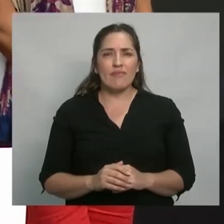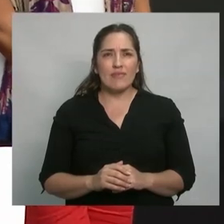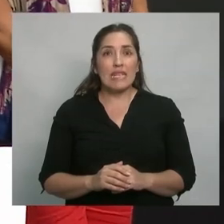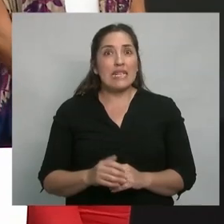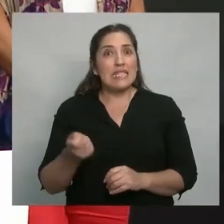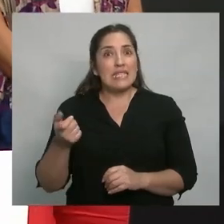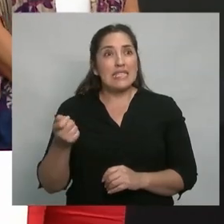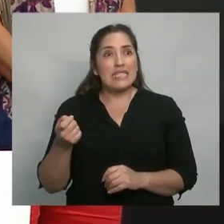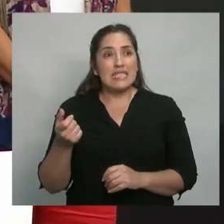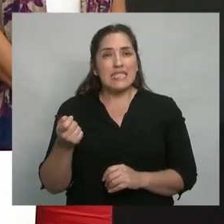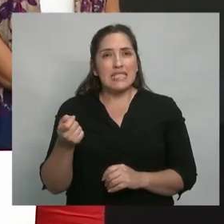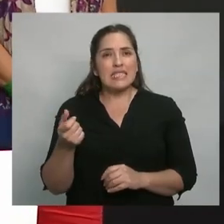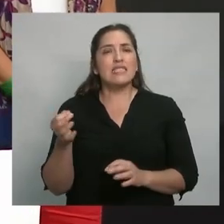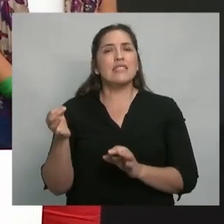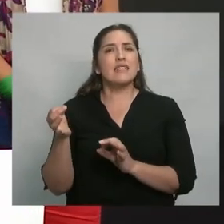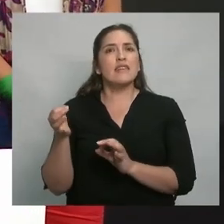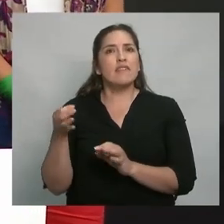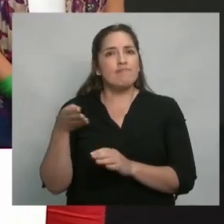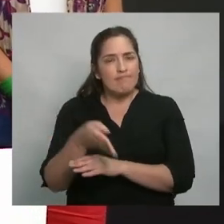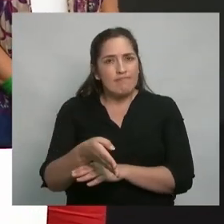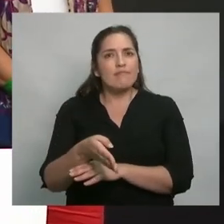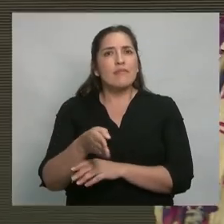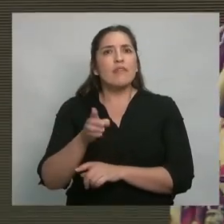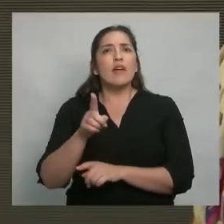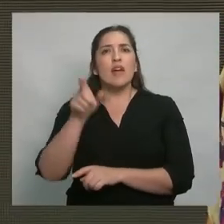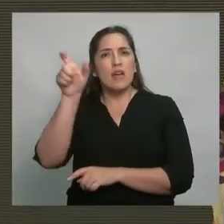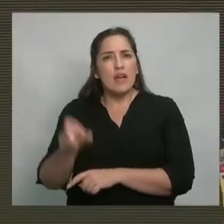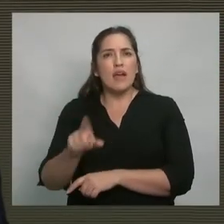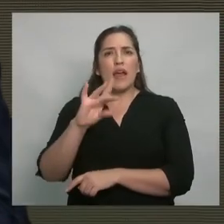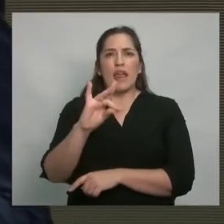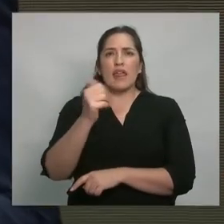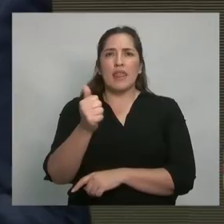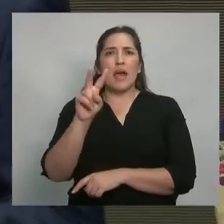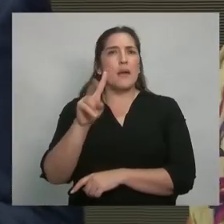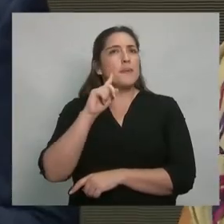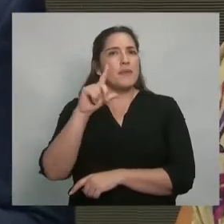entrar y tratar de acomodarse por ahí Manuela Dávila.